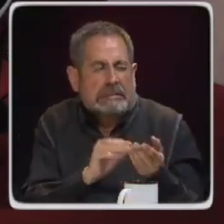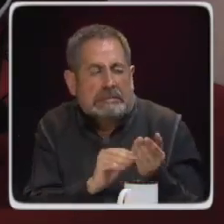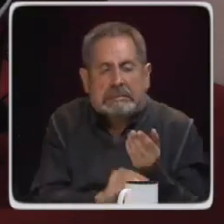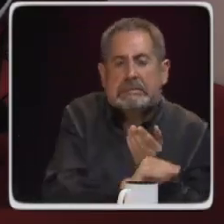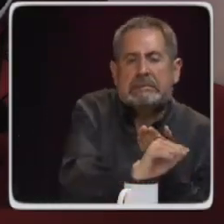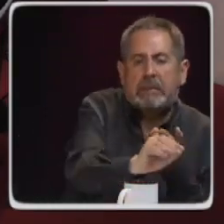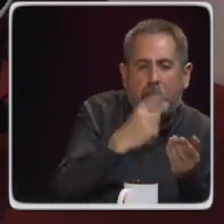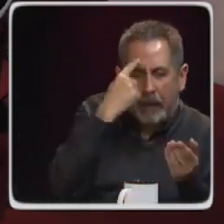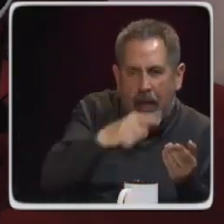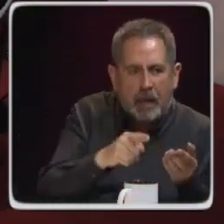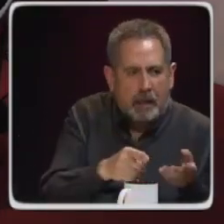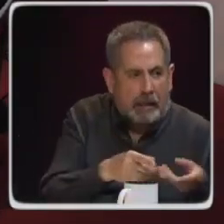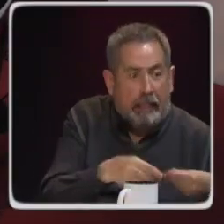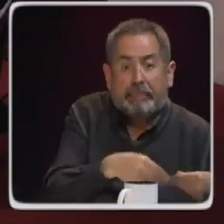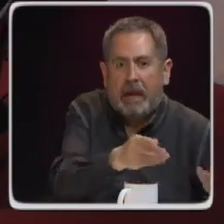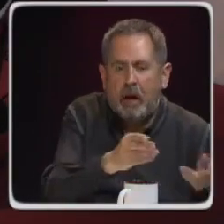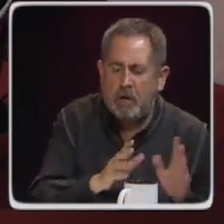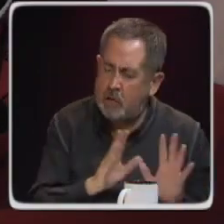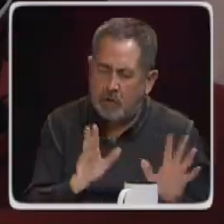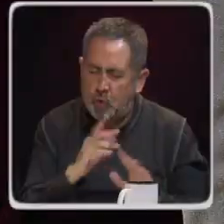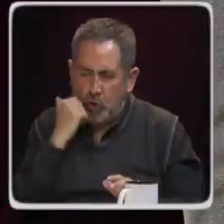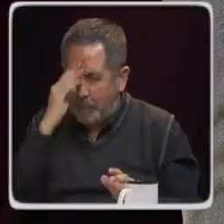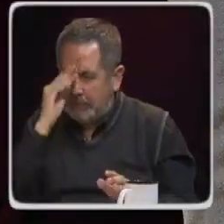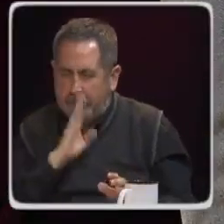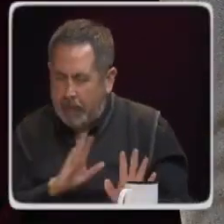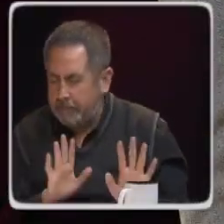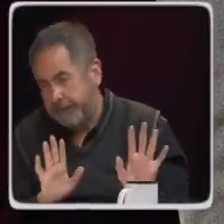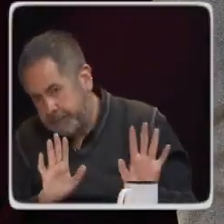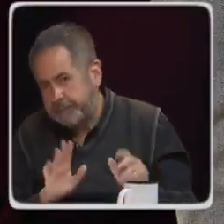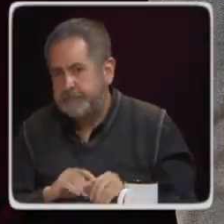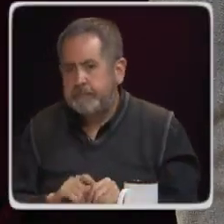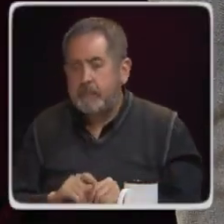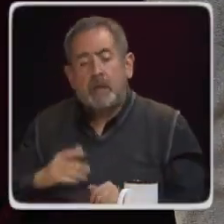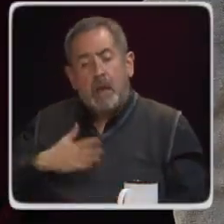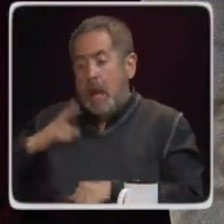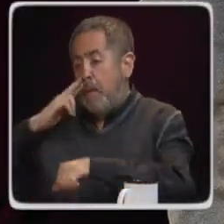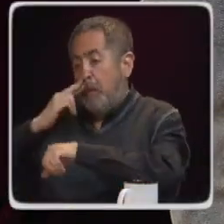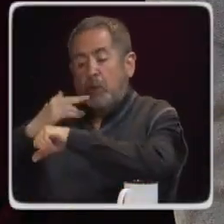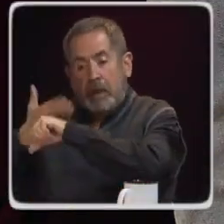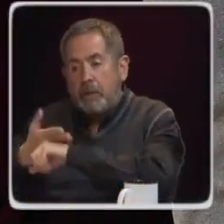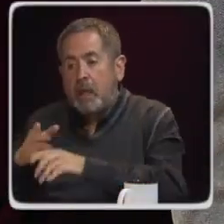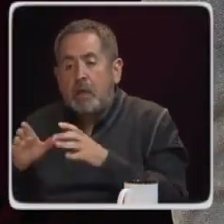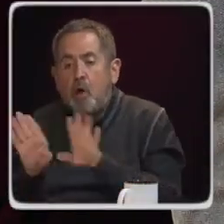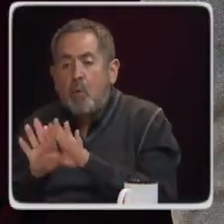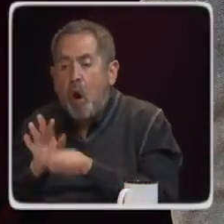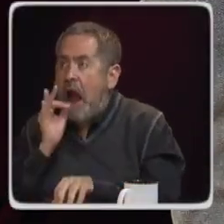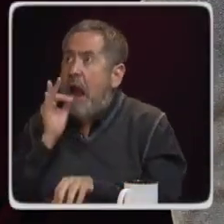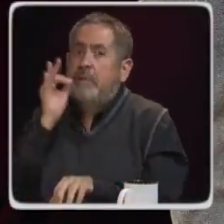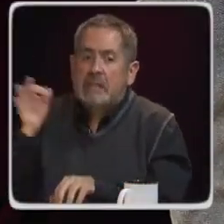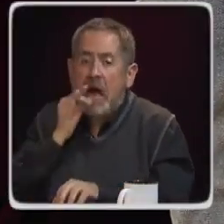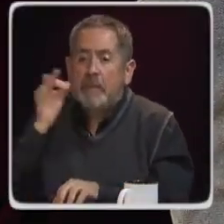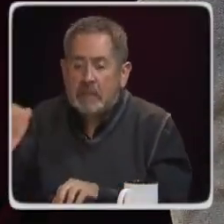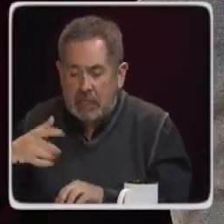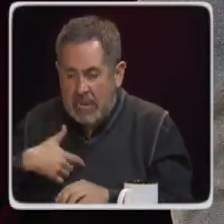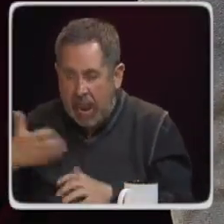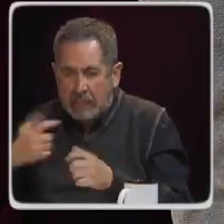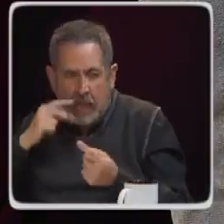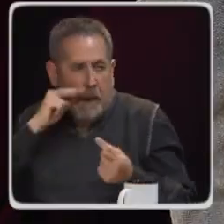nada, para poder reintegrar esa partida. ¿Para qué era esa partida? Para que todo lo que tiene que ver